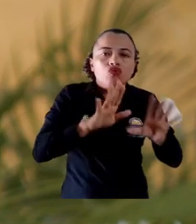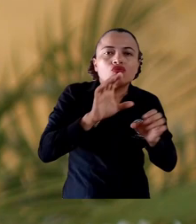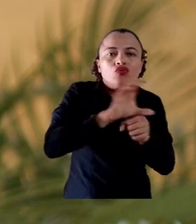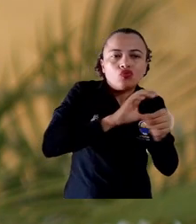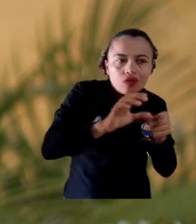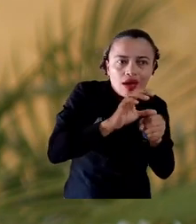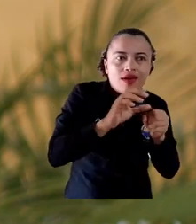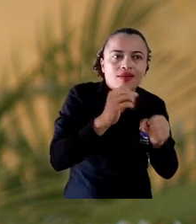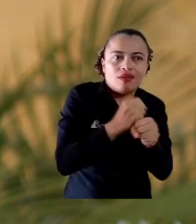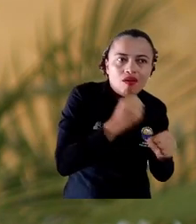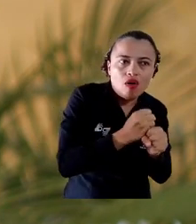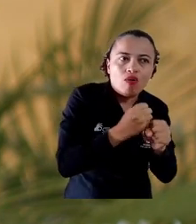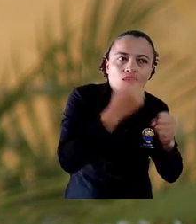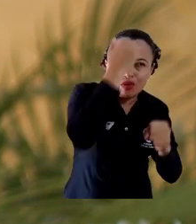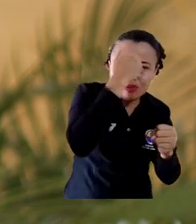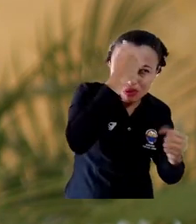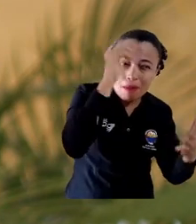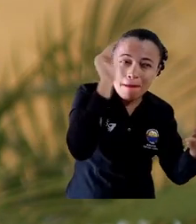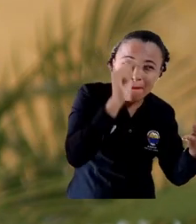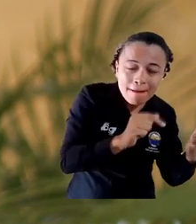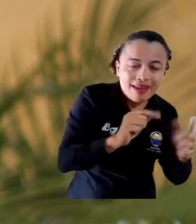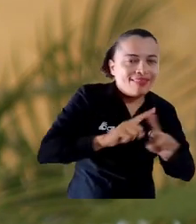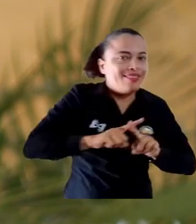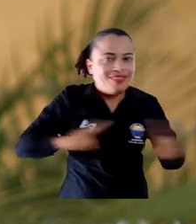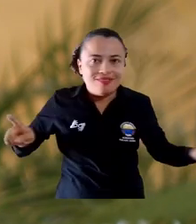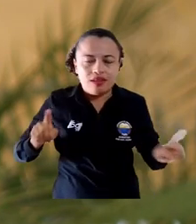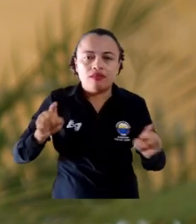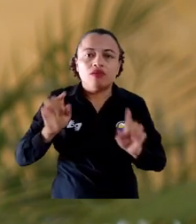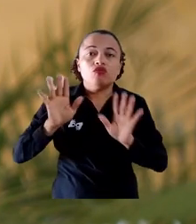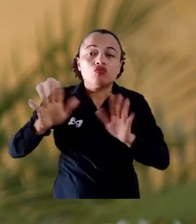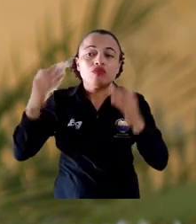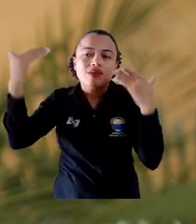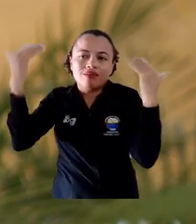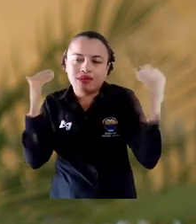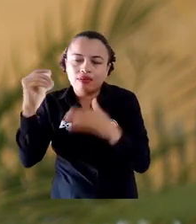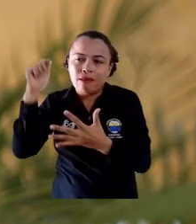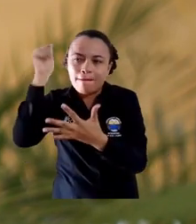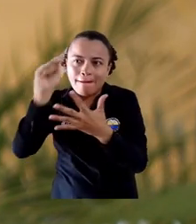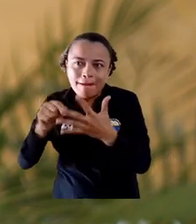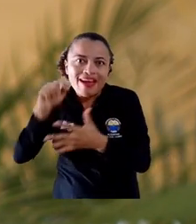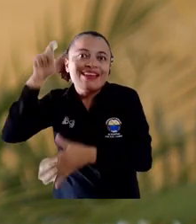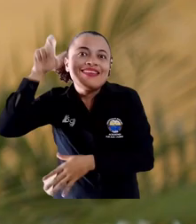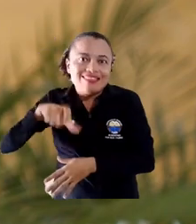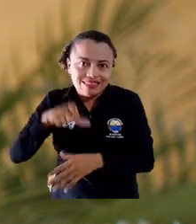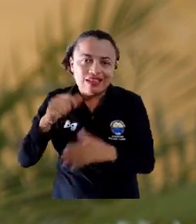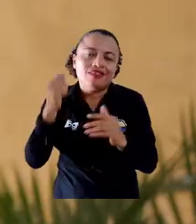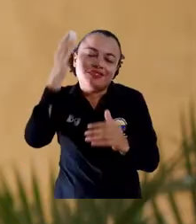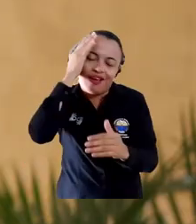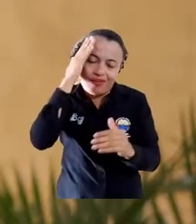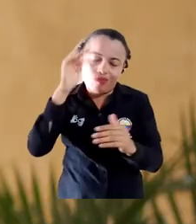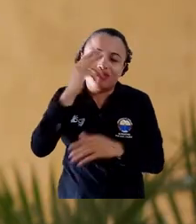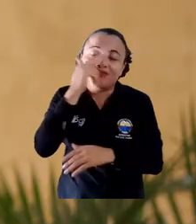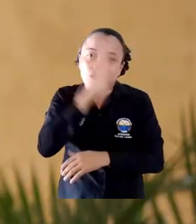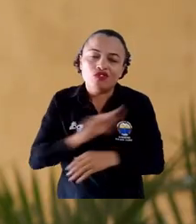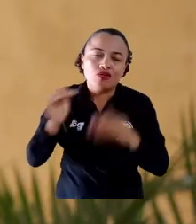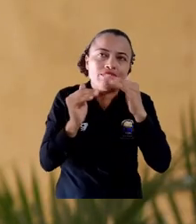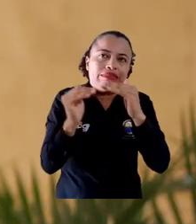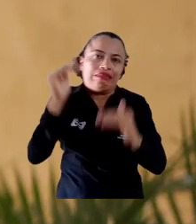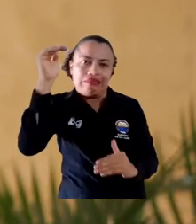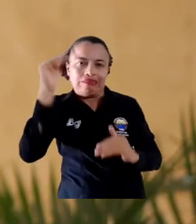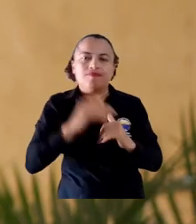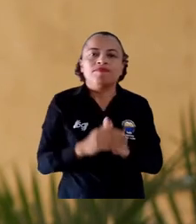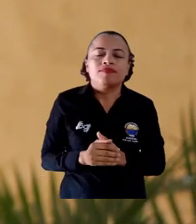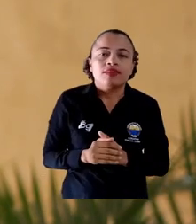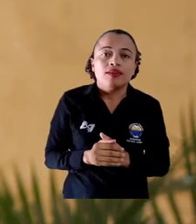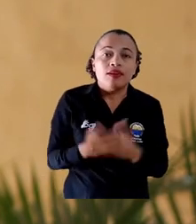ser docente en la parte urbana y las necesidades que tenemos en el campo, que sabemos que hay una brecha gigante a nivel nacional. Con estos estudios que nos